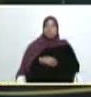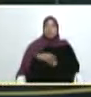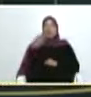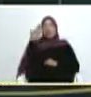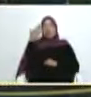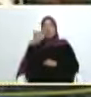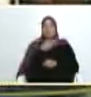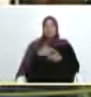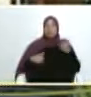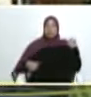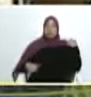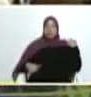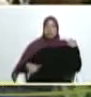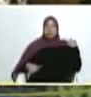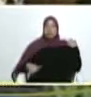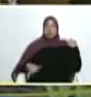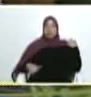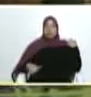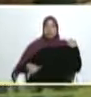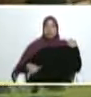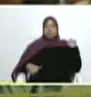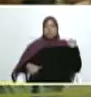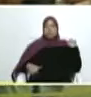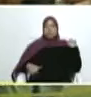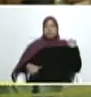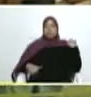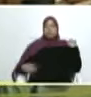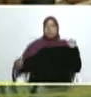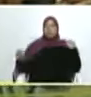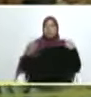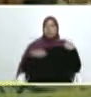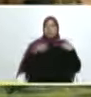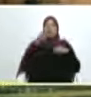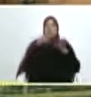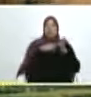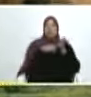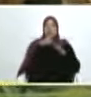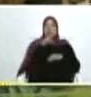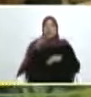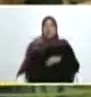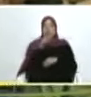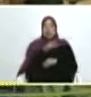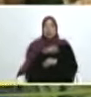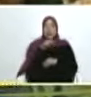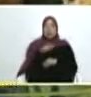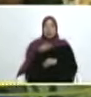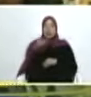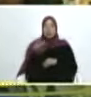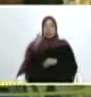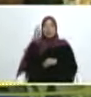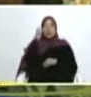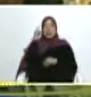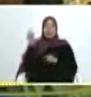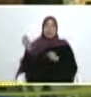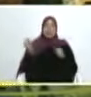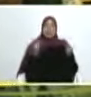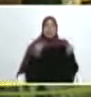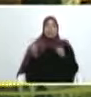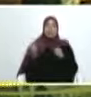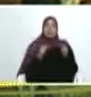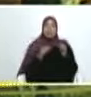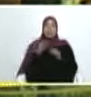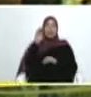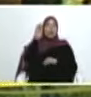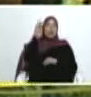Saludos, presidente. Desde aquí, estas más de 1.200 personas todo el día debatiendo cuál es el futuro